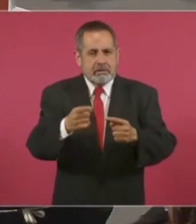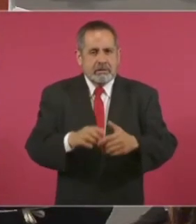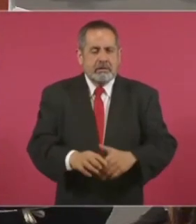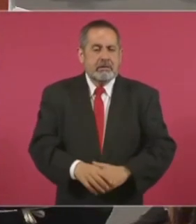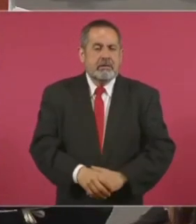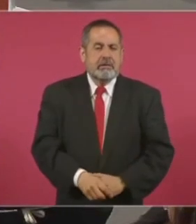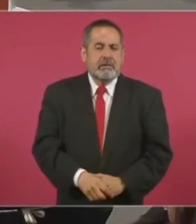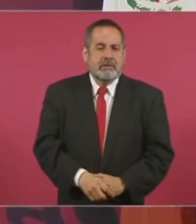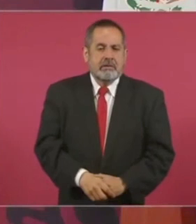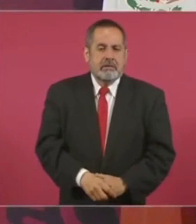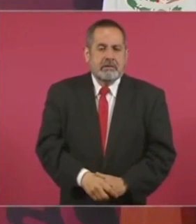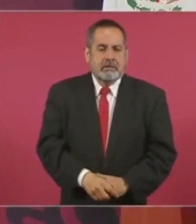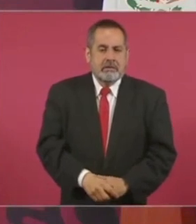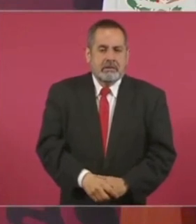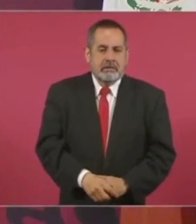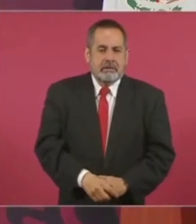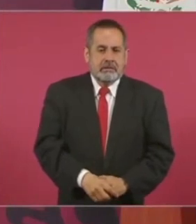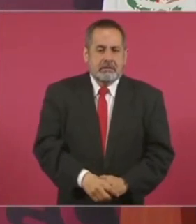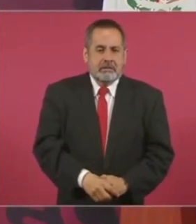Sí.